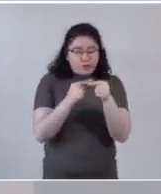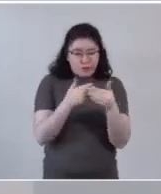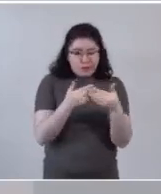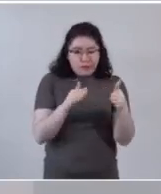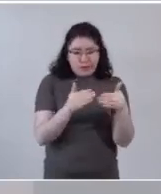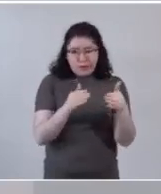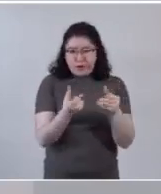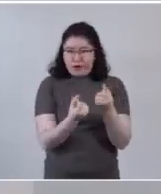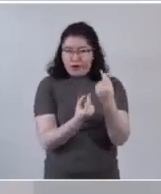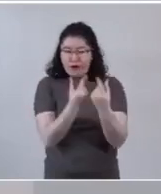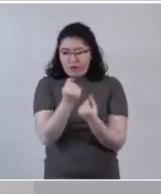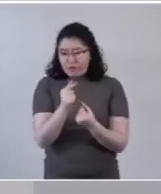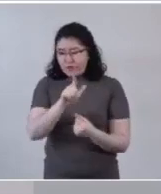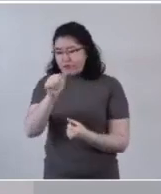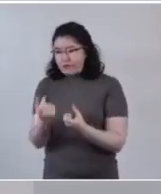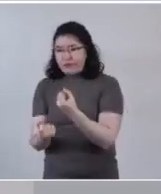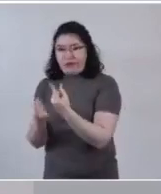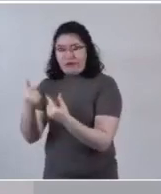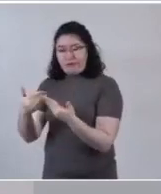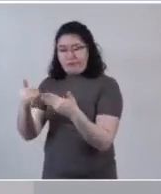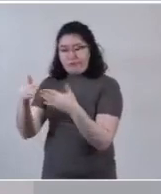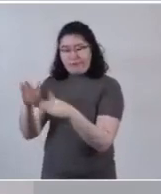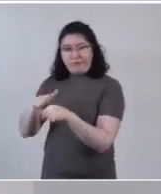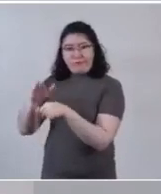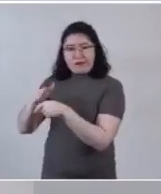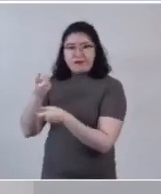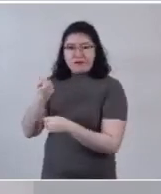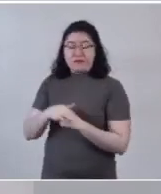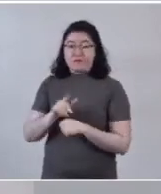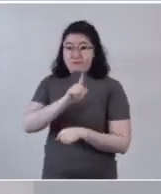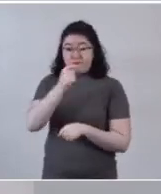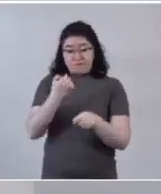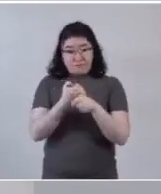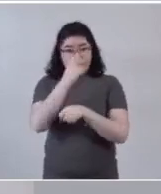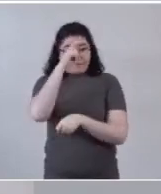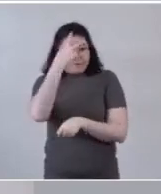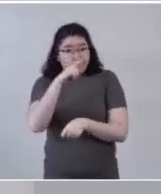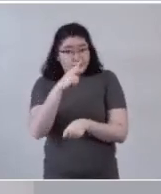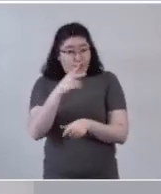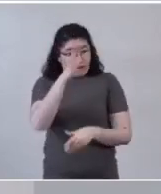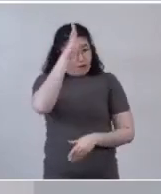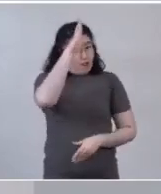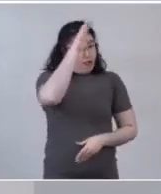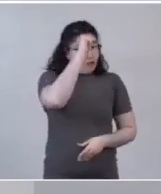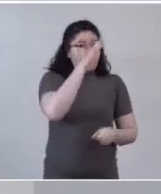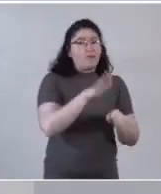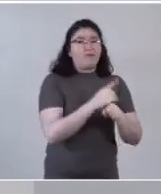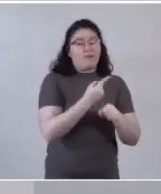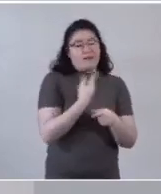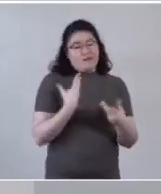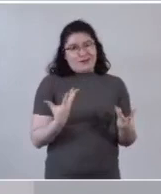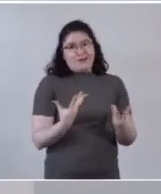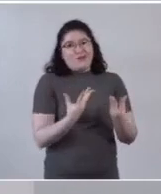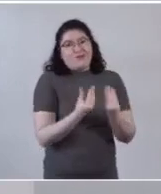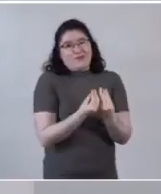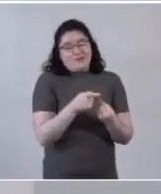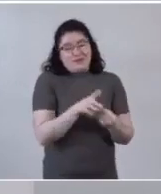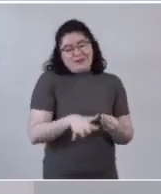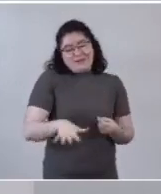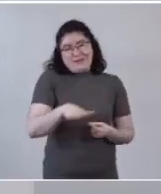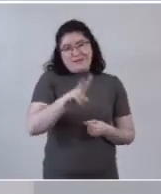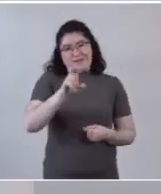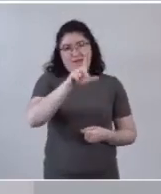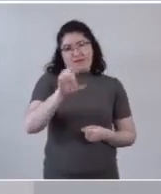un acuerdo y también con el gobernador del Estado de México, porque tenemos que ir conjuntamente en el Valle de